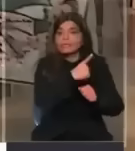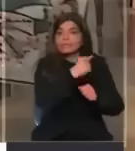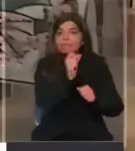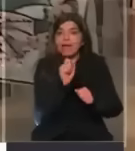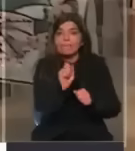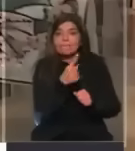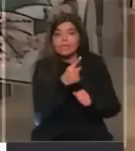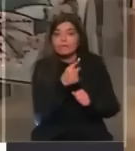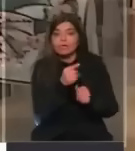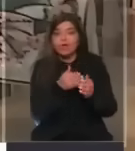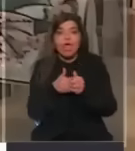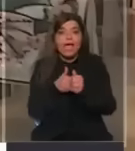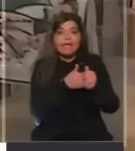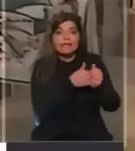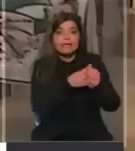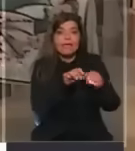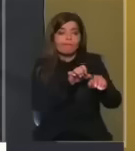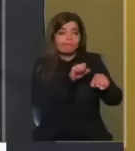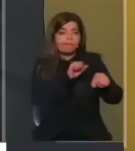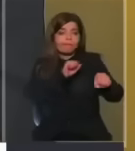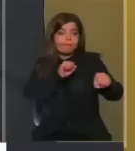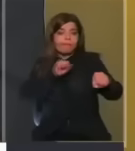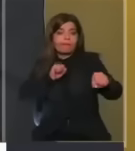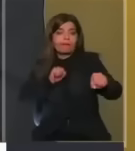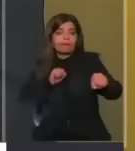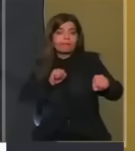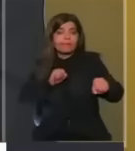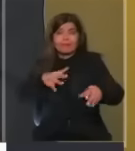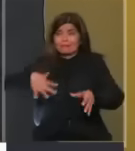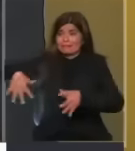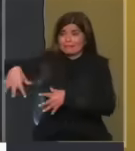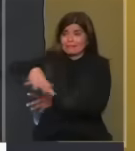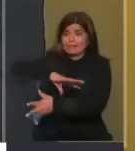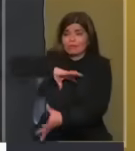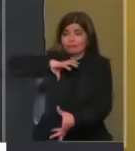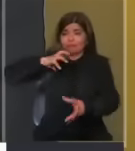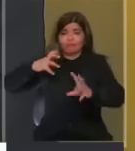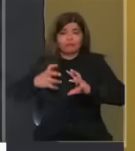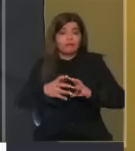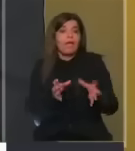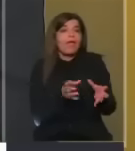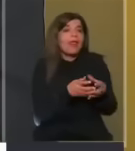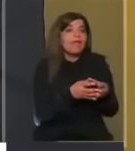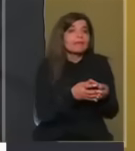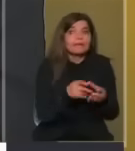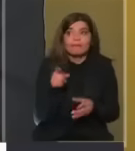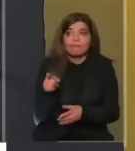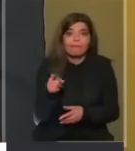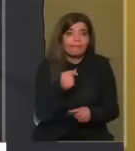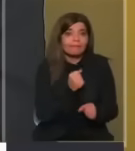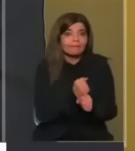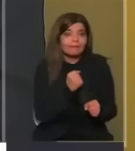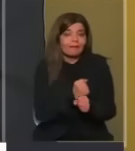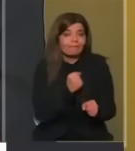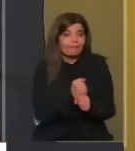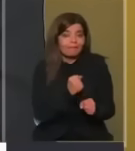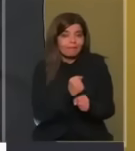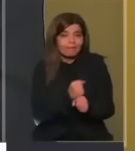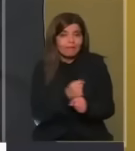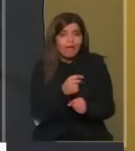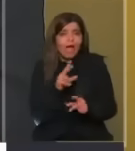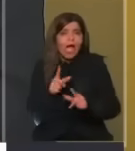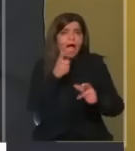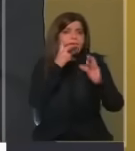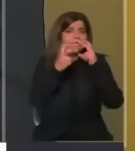caravana. Y que guía de alguna forma la caravana. Pero había mucho descontrol entre el equipo de Tony, porque muchos gritaban, nos